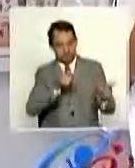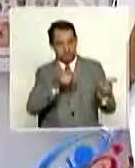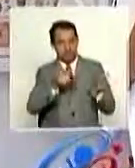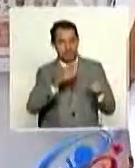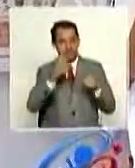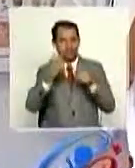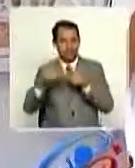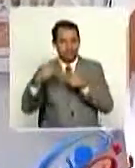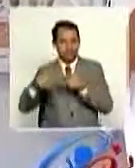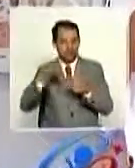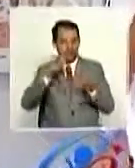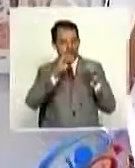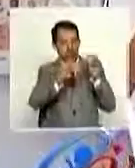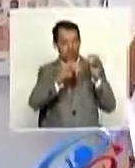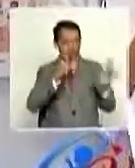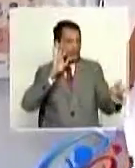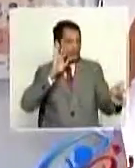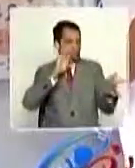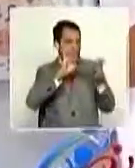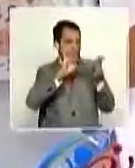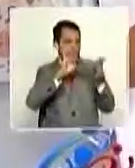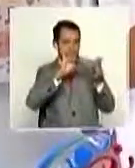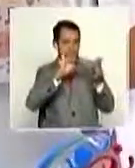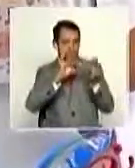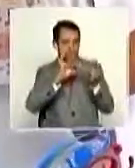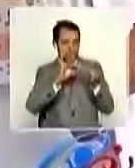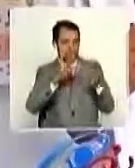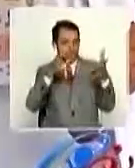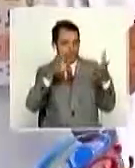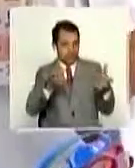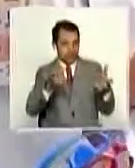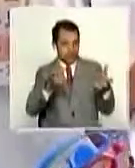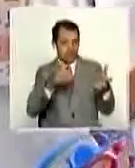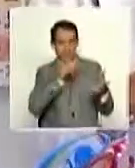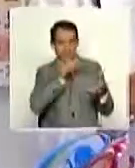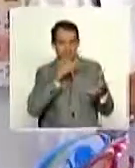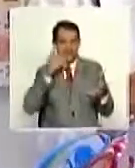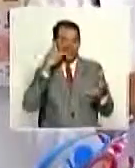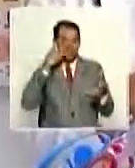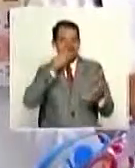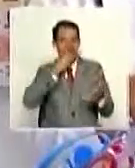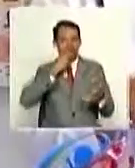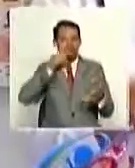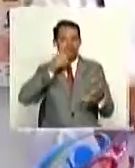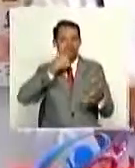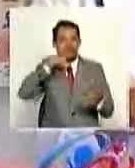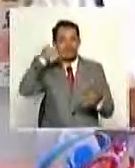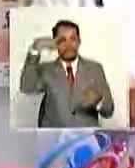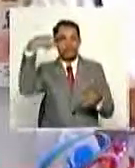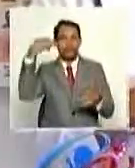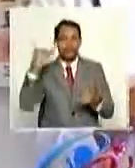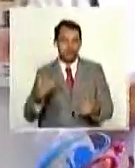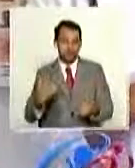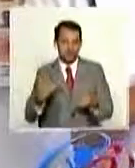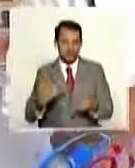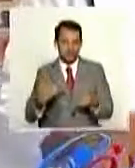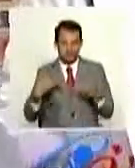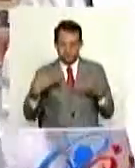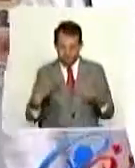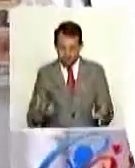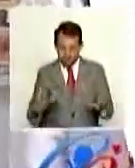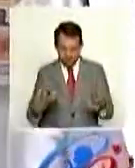tratamientos, pero se le hace un diagnóstico clínico, no estético. Yo considero, doctor, que nosotros hacemos